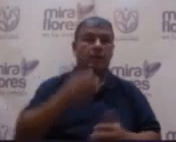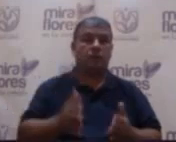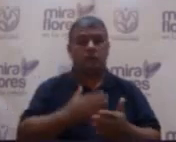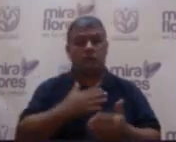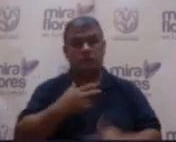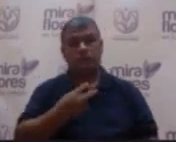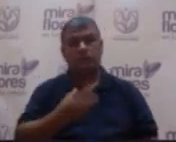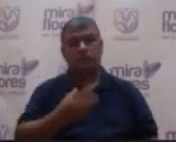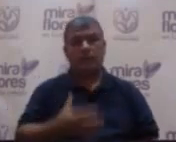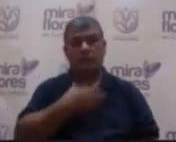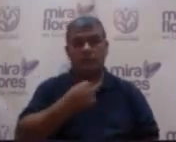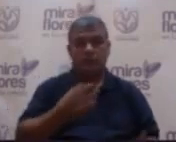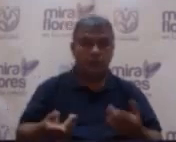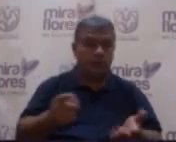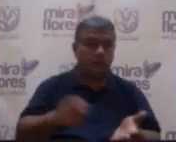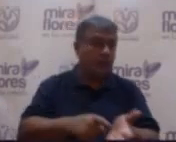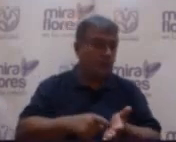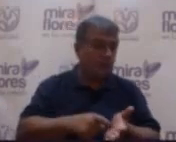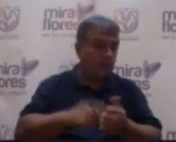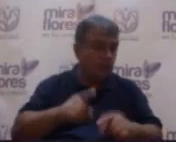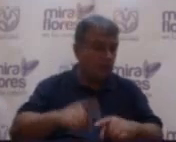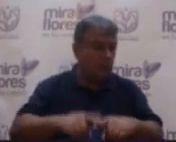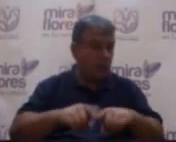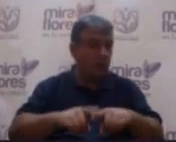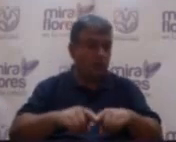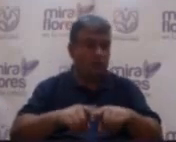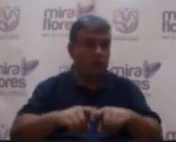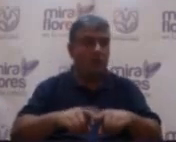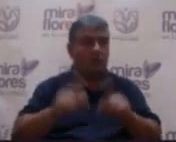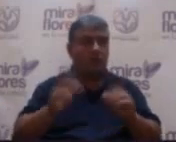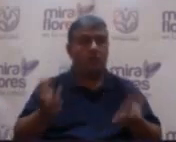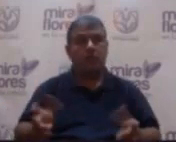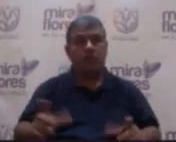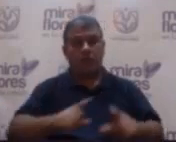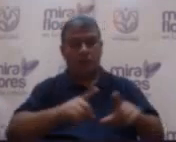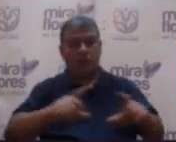el acuerdo en sí mismo esté condicionado al cumplimiento